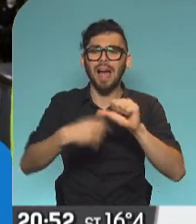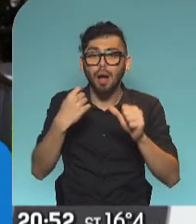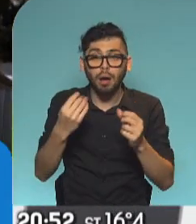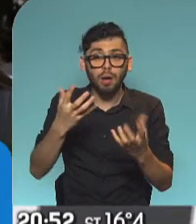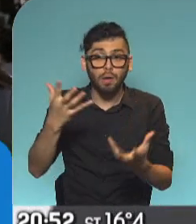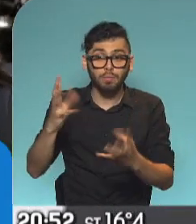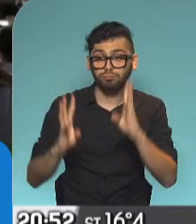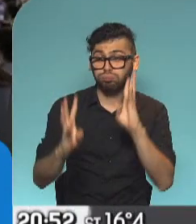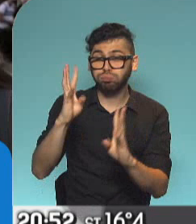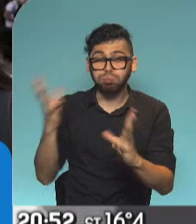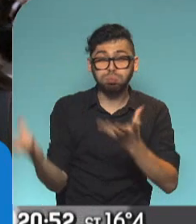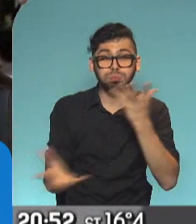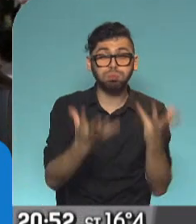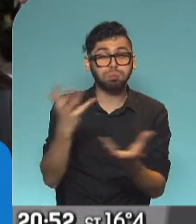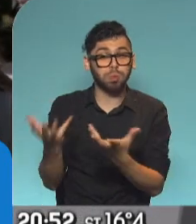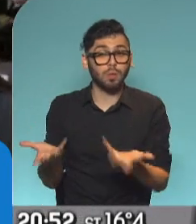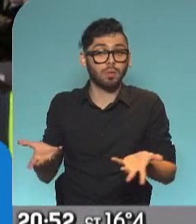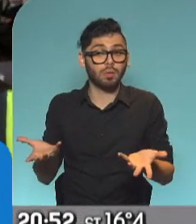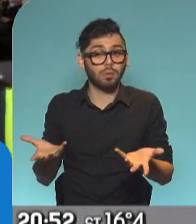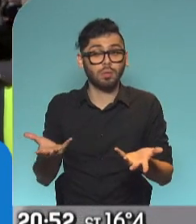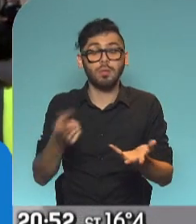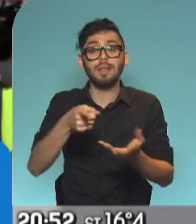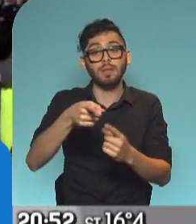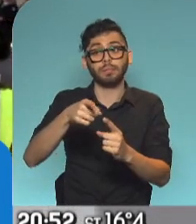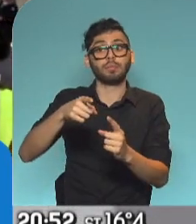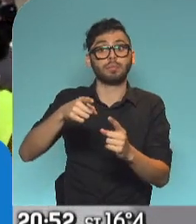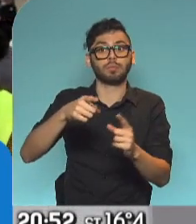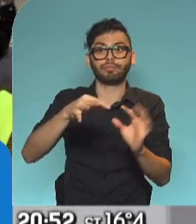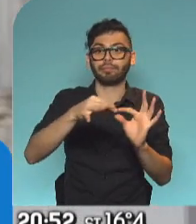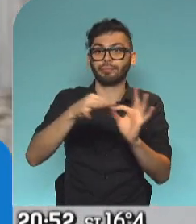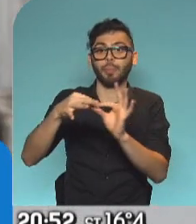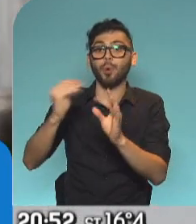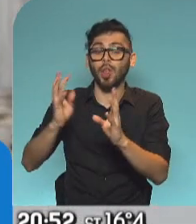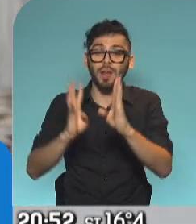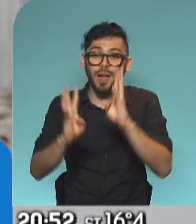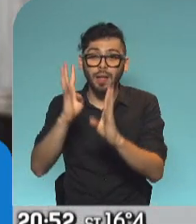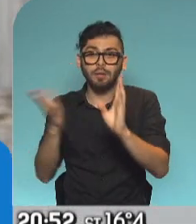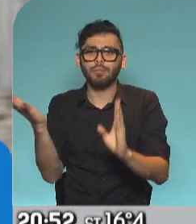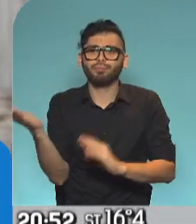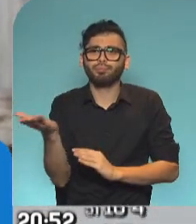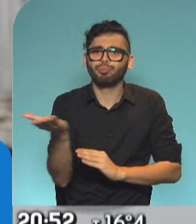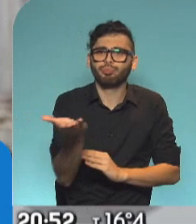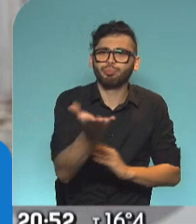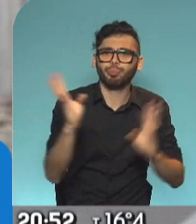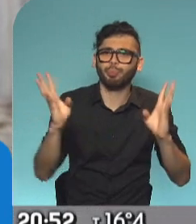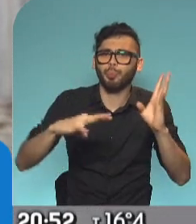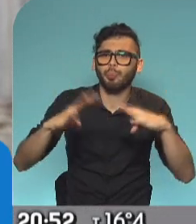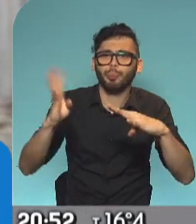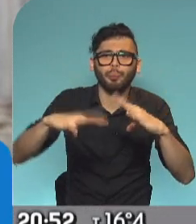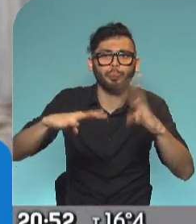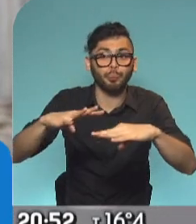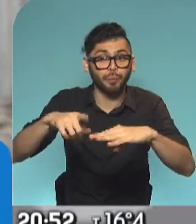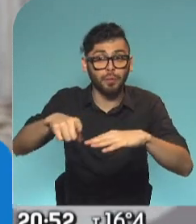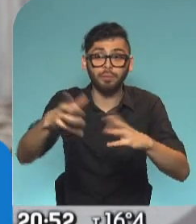incendios forestales, que tiene repercusión por el desmonte, la situación de desmonte que se están dando en estos